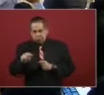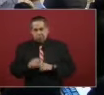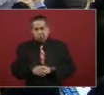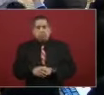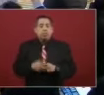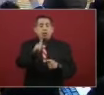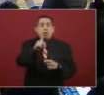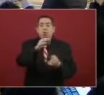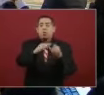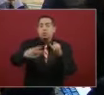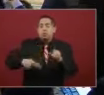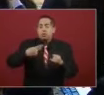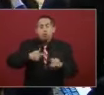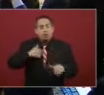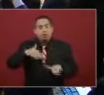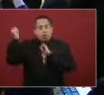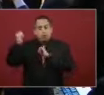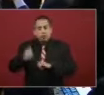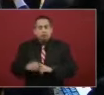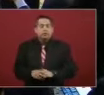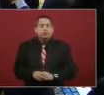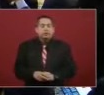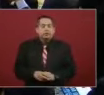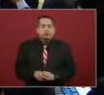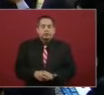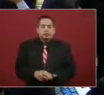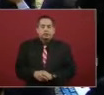una pregunta porque me tengo que ir.